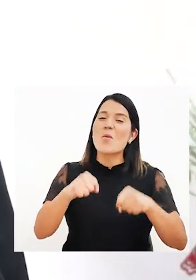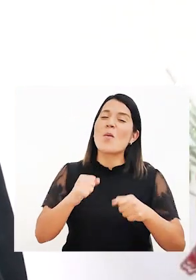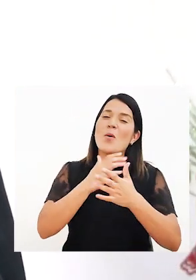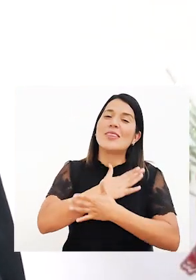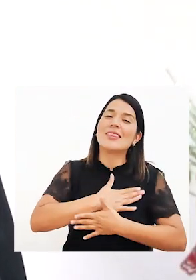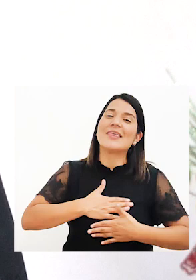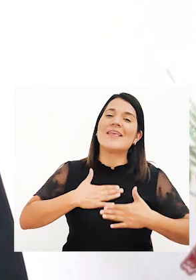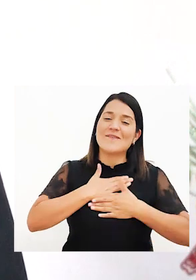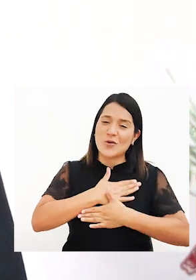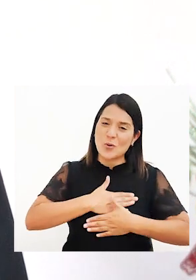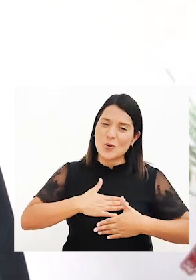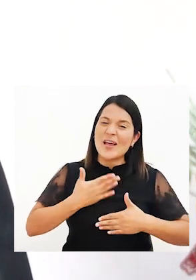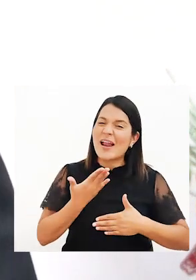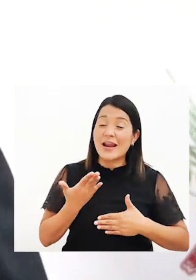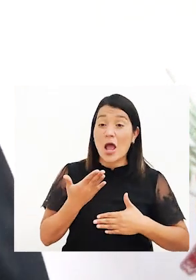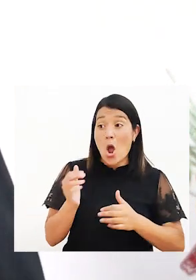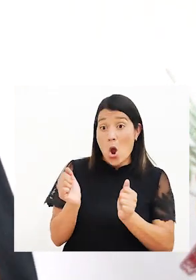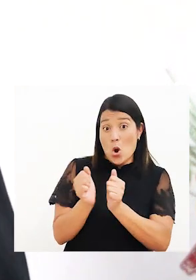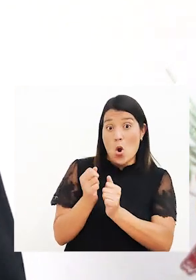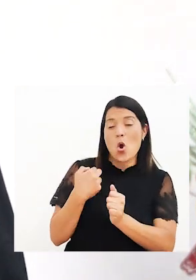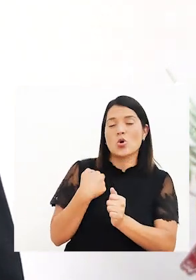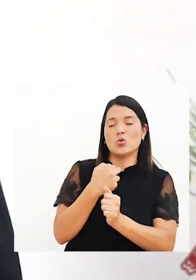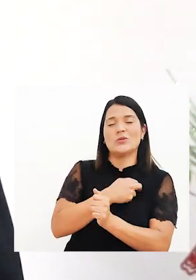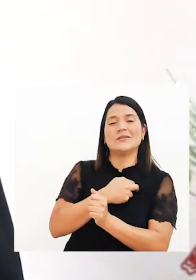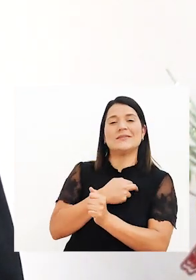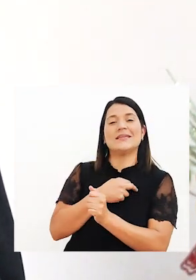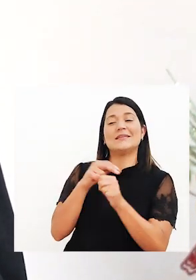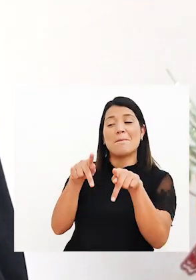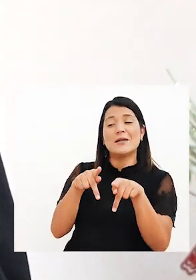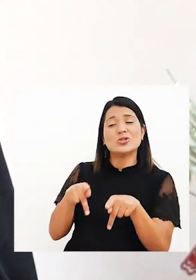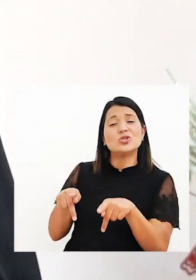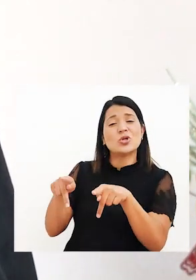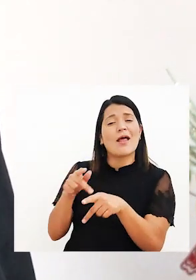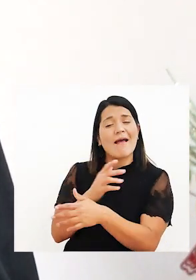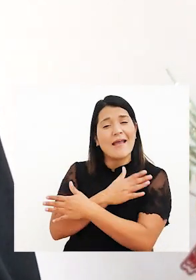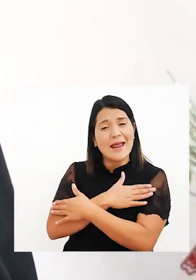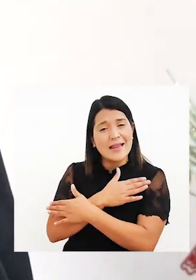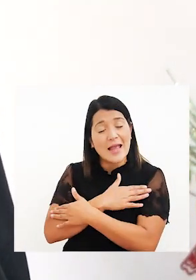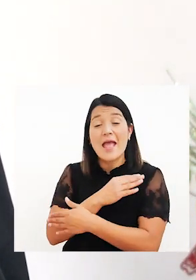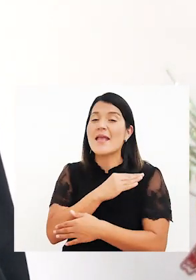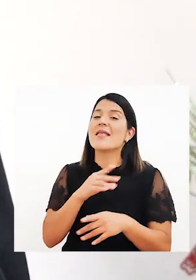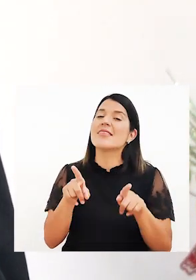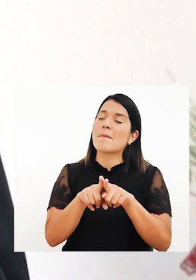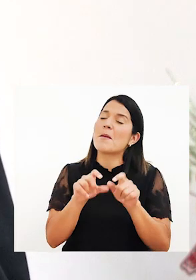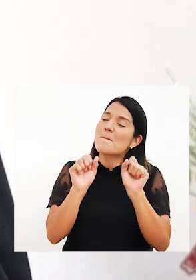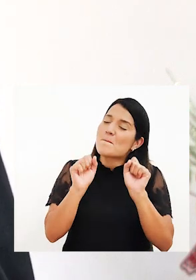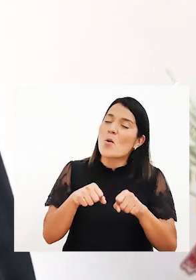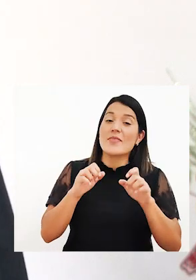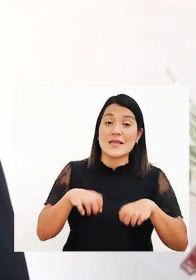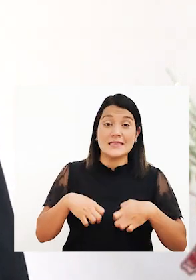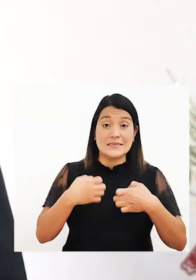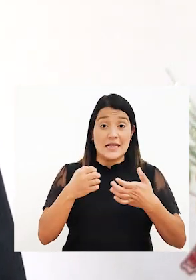disfrutar en compañía de nuestros seres queridos y que pueda existir en nuestros